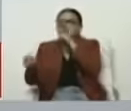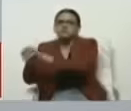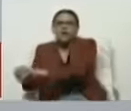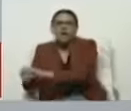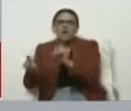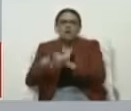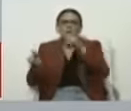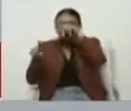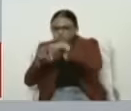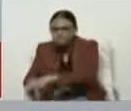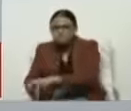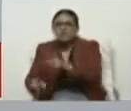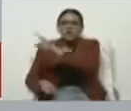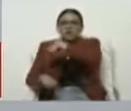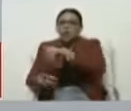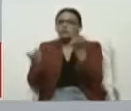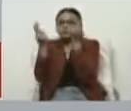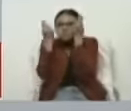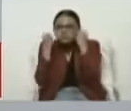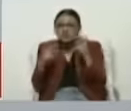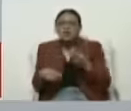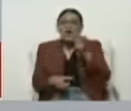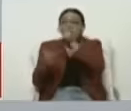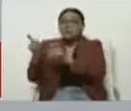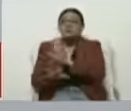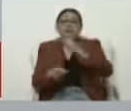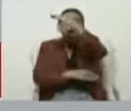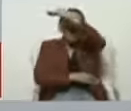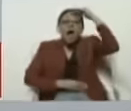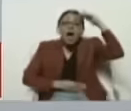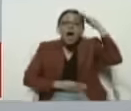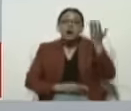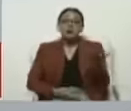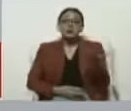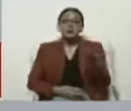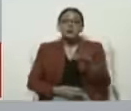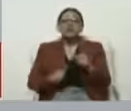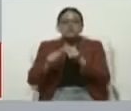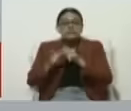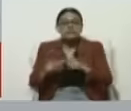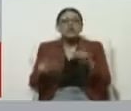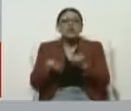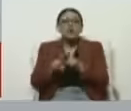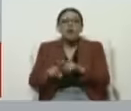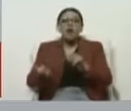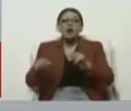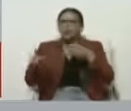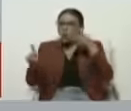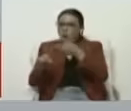seguidores que ya están hartos, que ya no aguantan más. Tanto maltrato, tanta violencia,